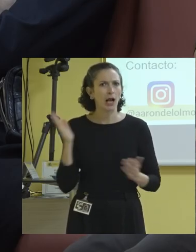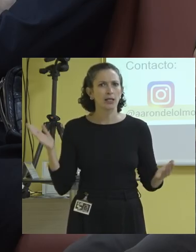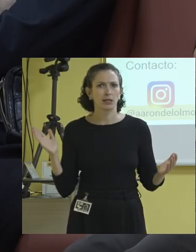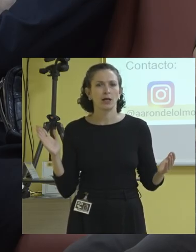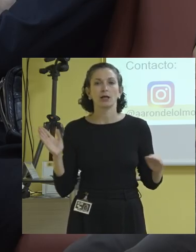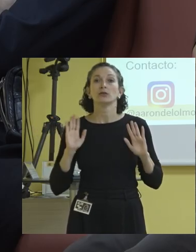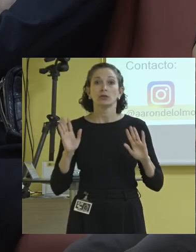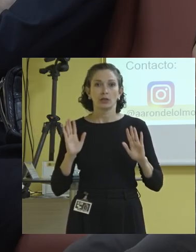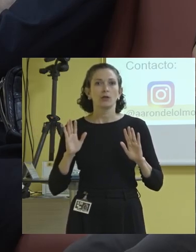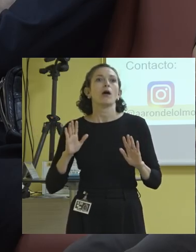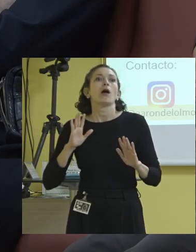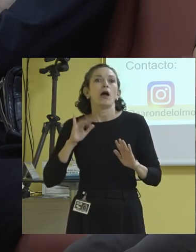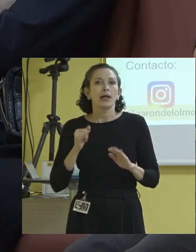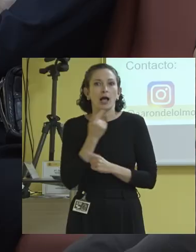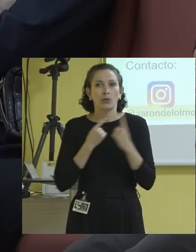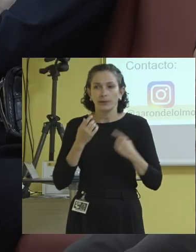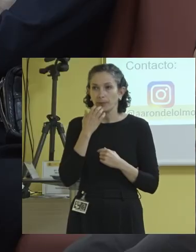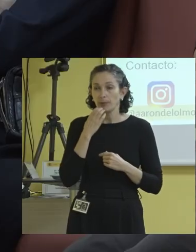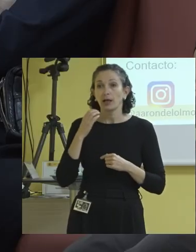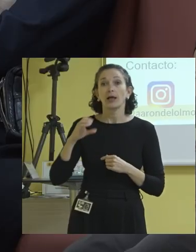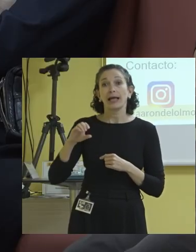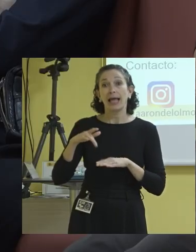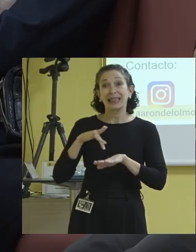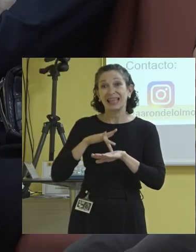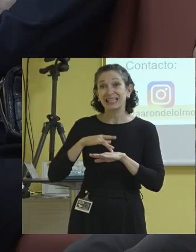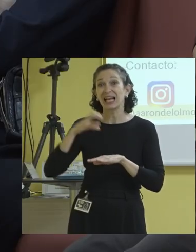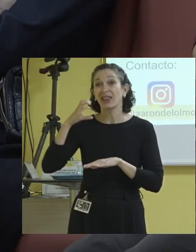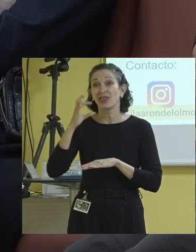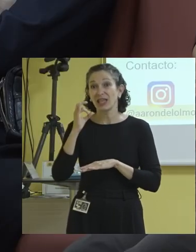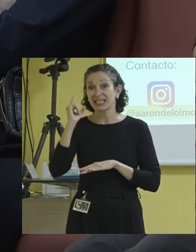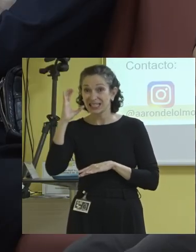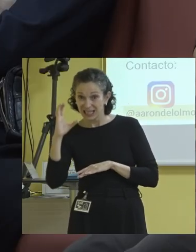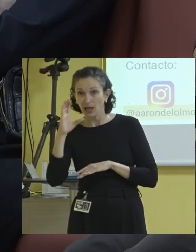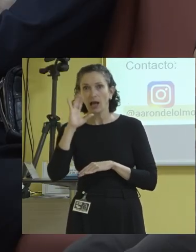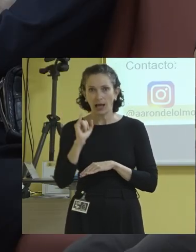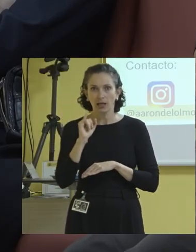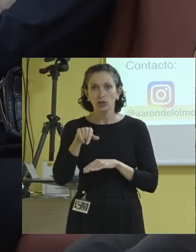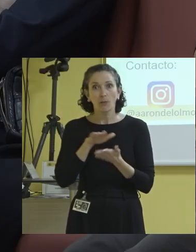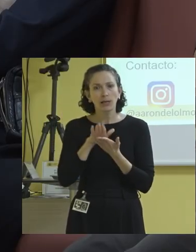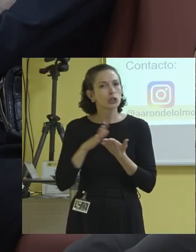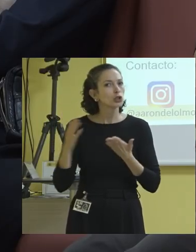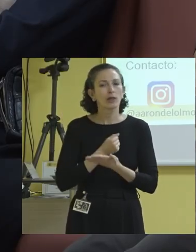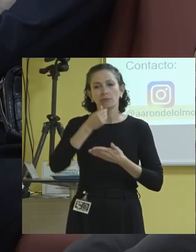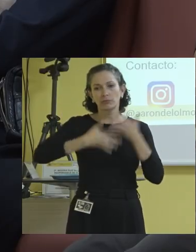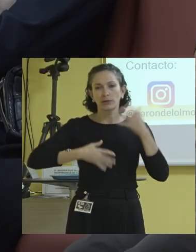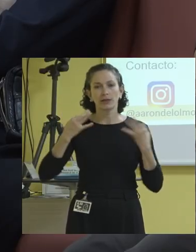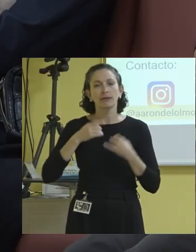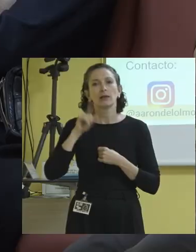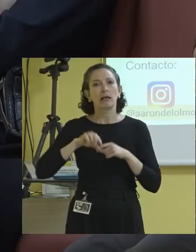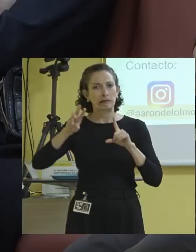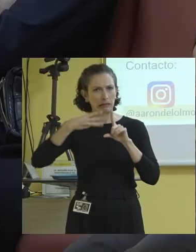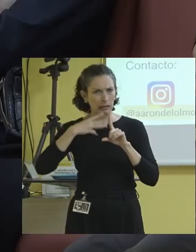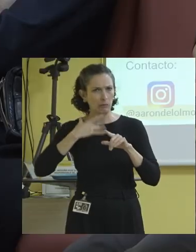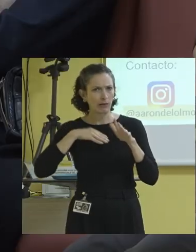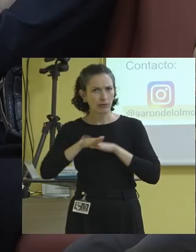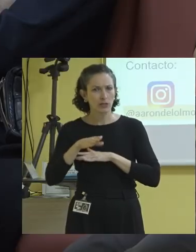hay repositorios, el CSIC, por ejemplo, tiene el digital CSIC, y todas las publicaciones esas tienen que estar ahí. Hay también repositorio en Internet,